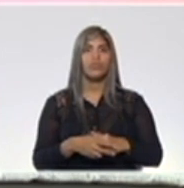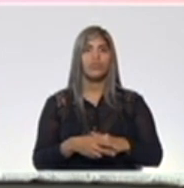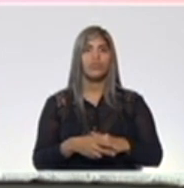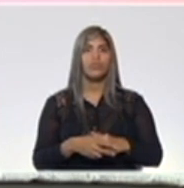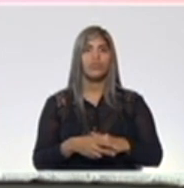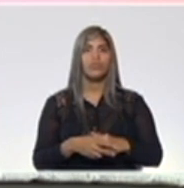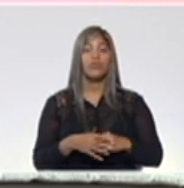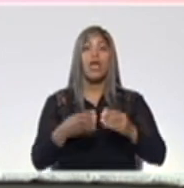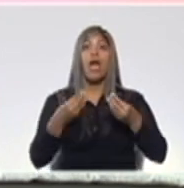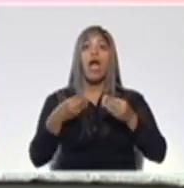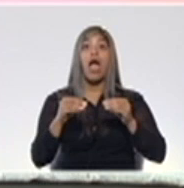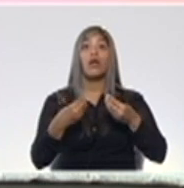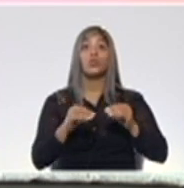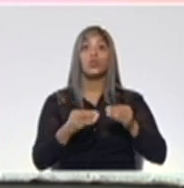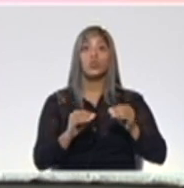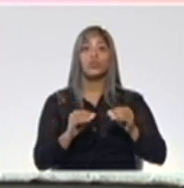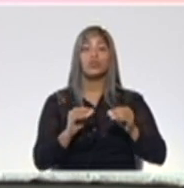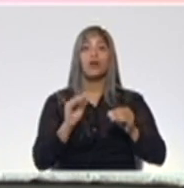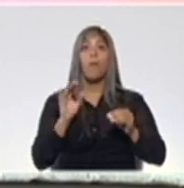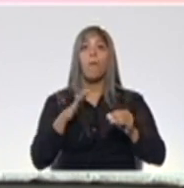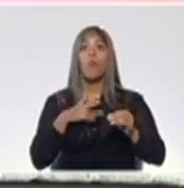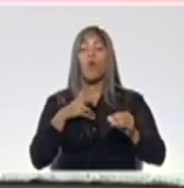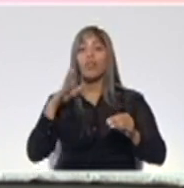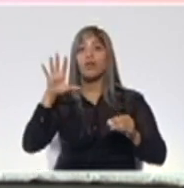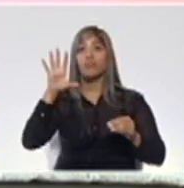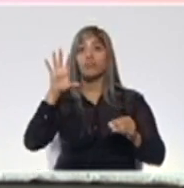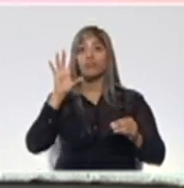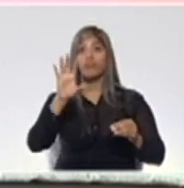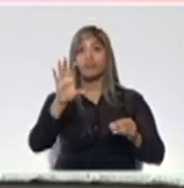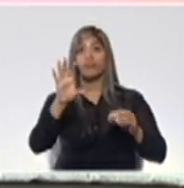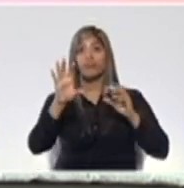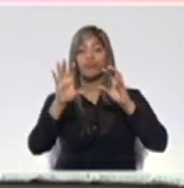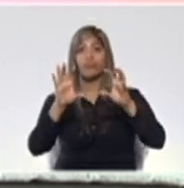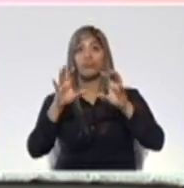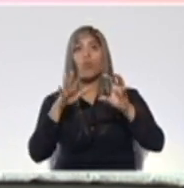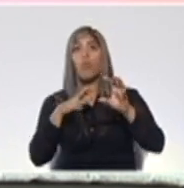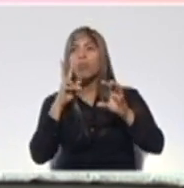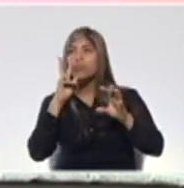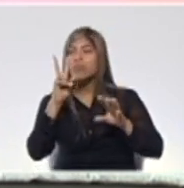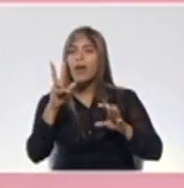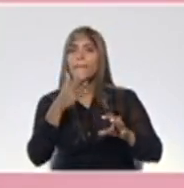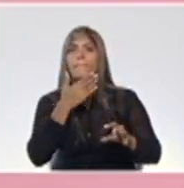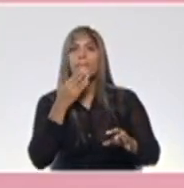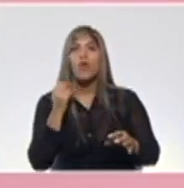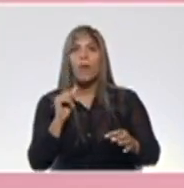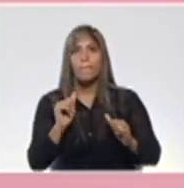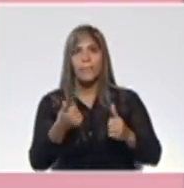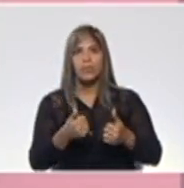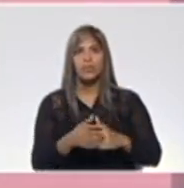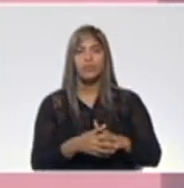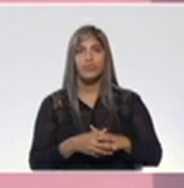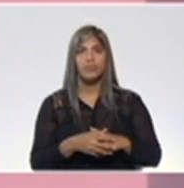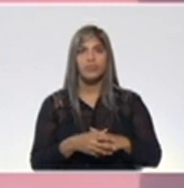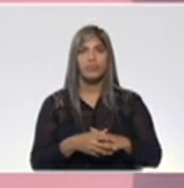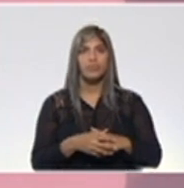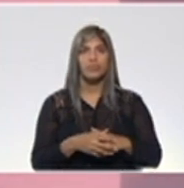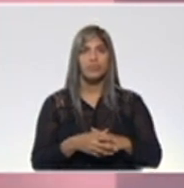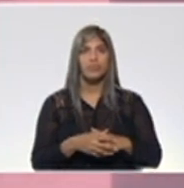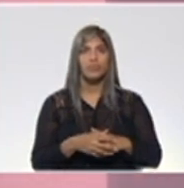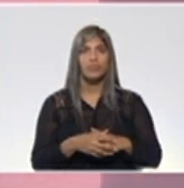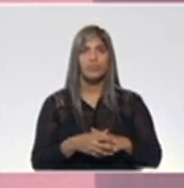una cartulina para poderlo identificar y podemos observarlo mejor. Comenzamos por este.